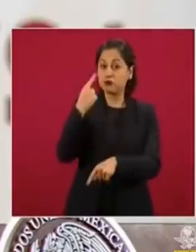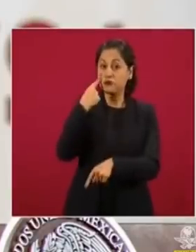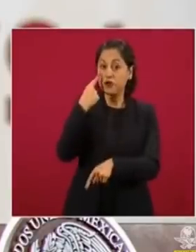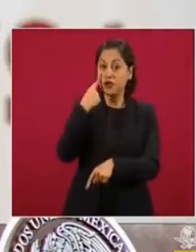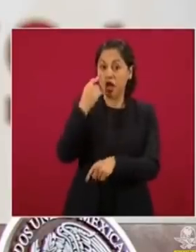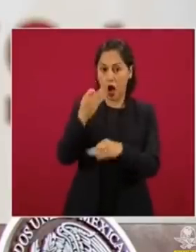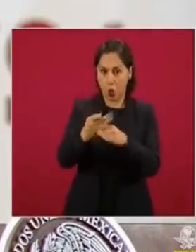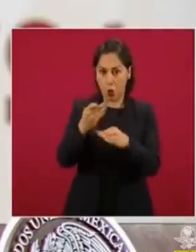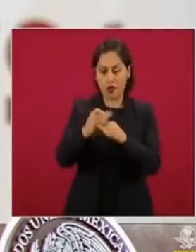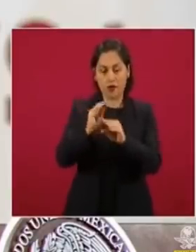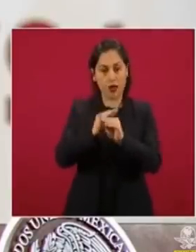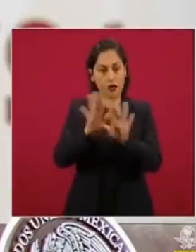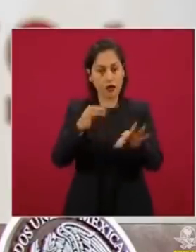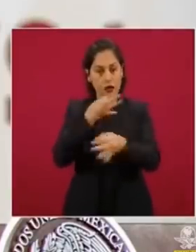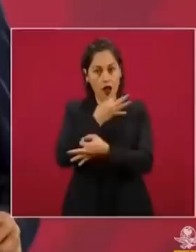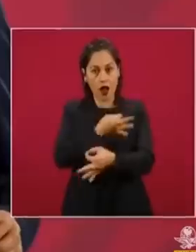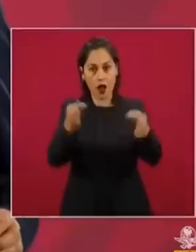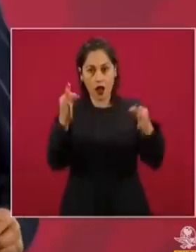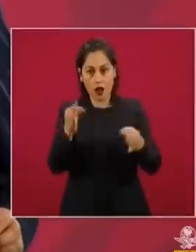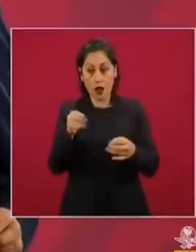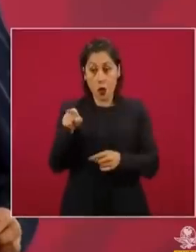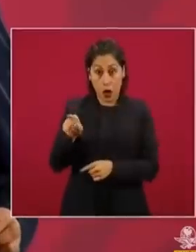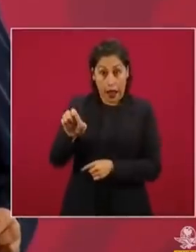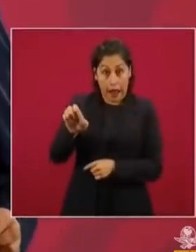Lo haríamos ante cualquier